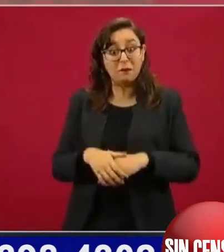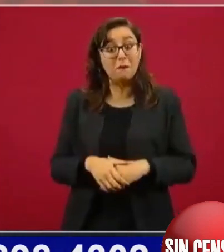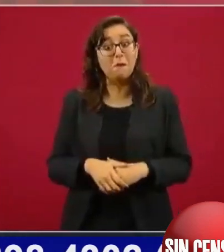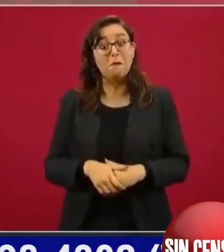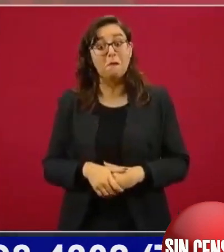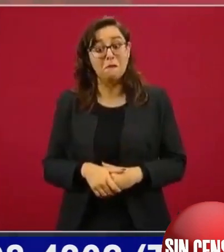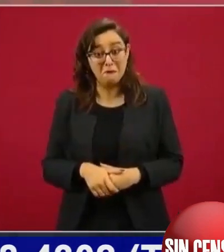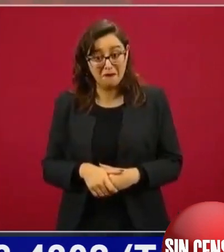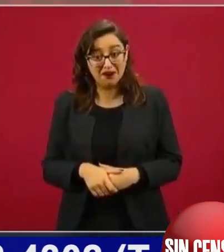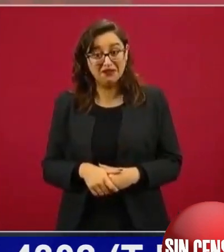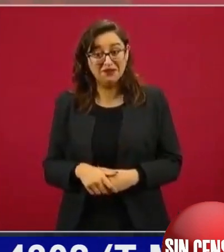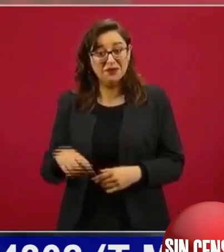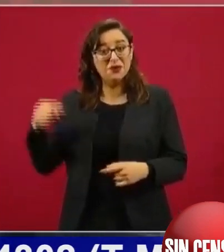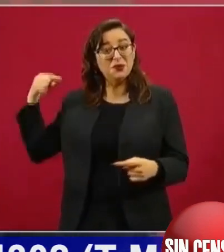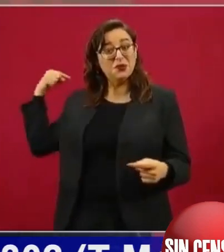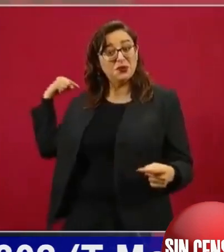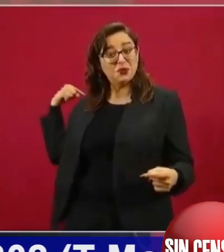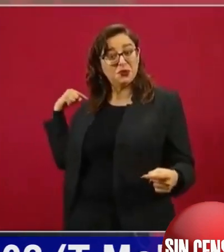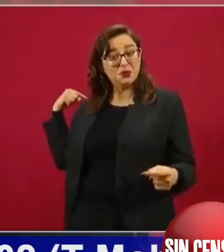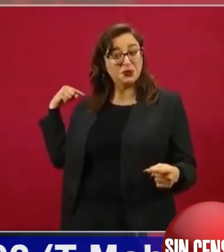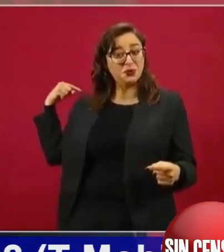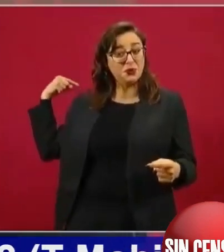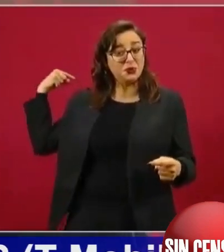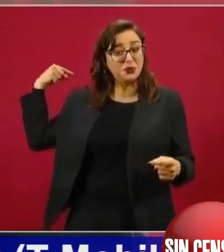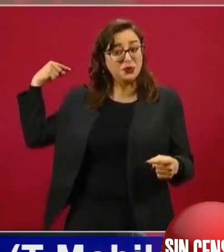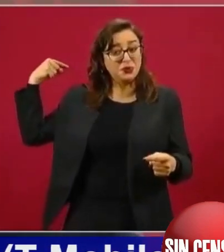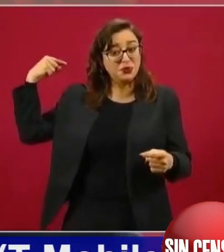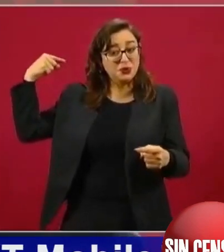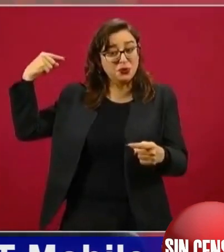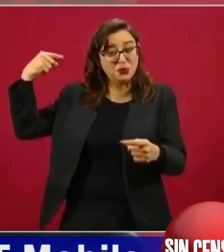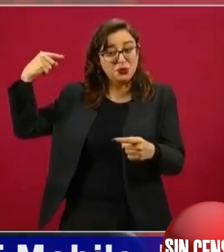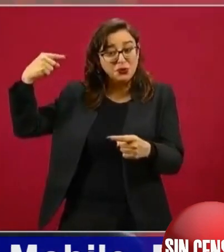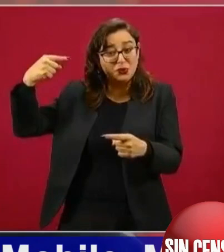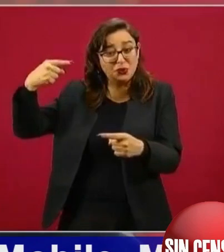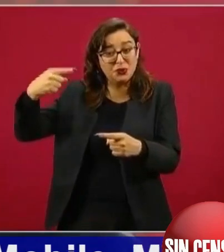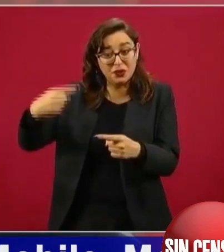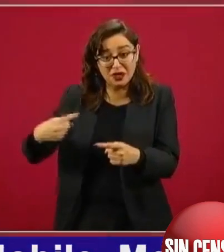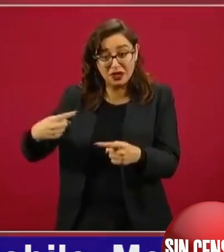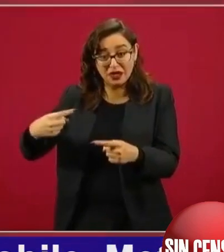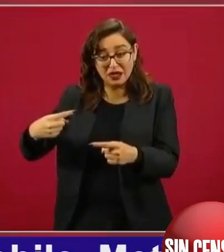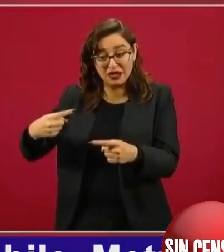entonces hasta hace 20 años,